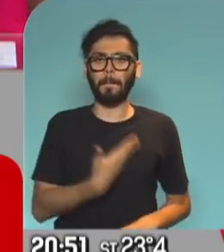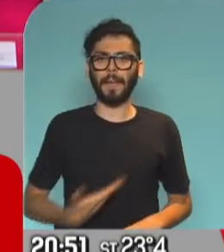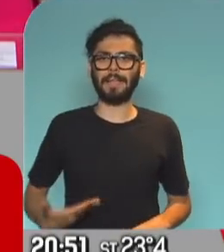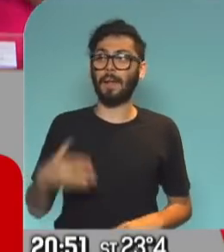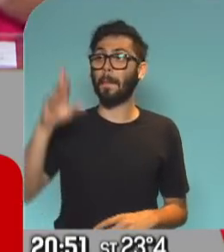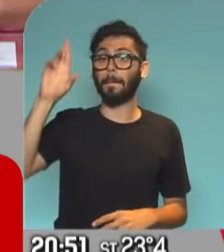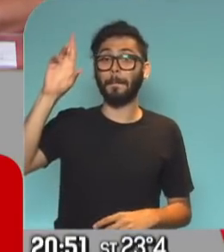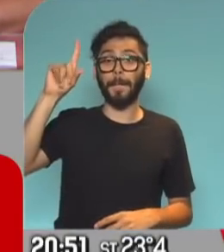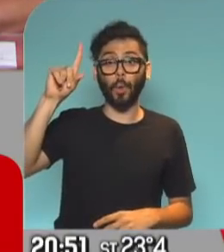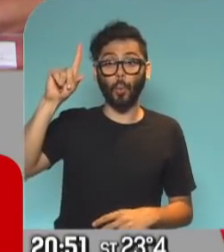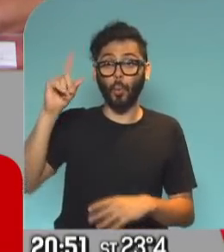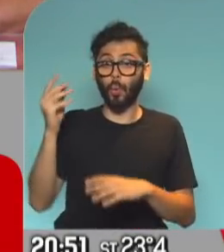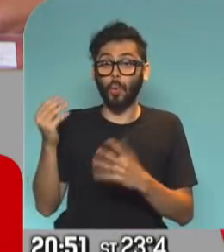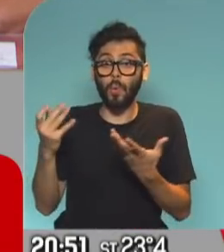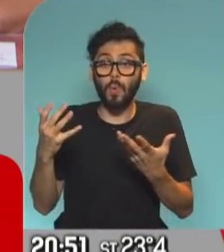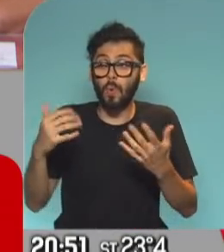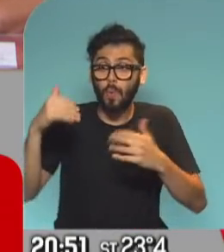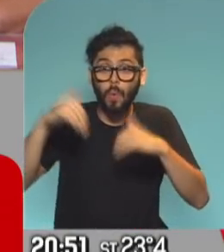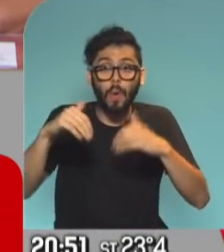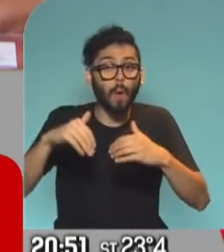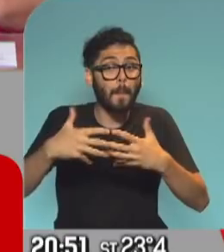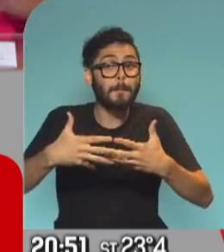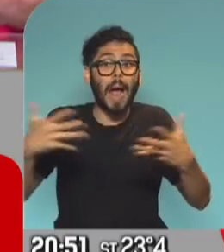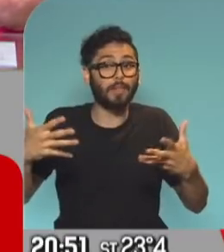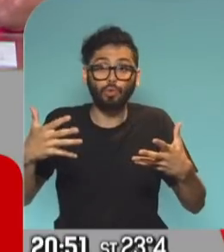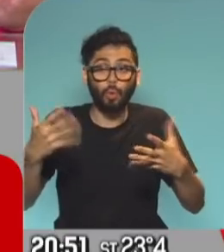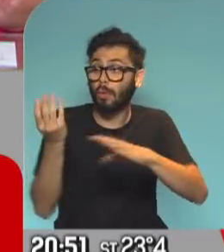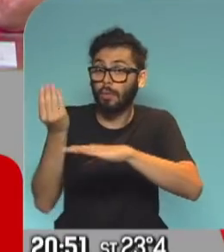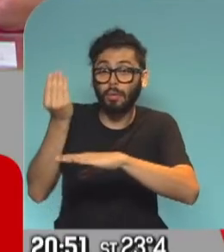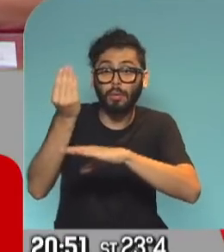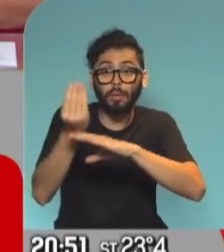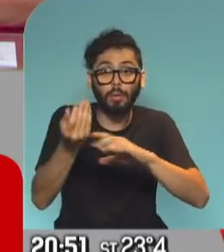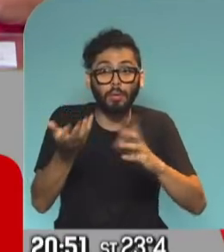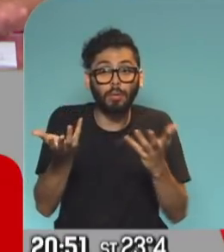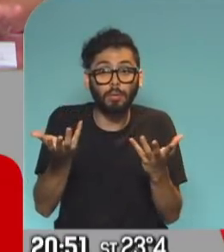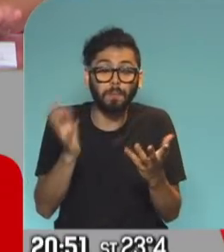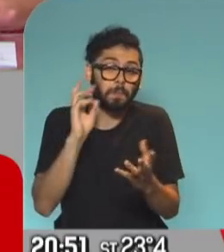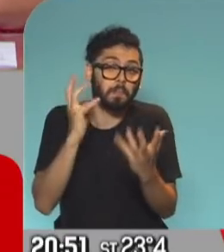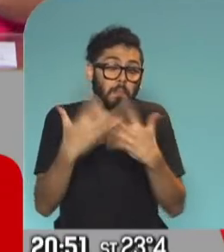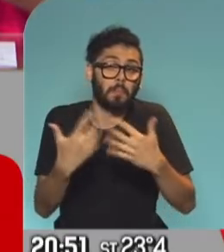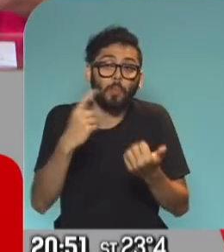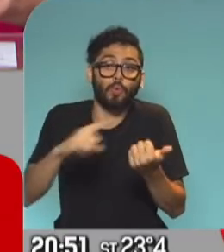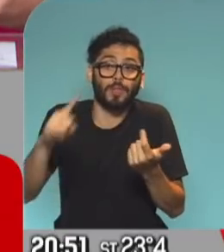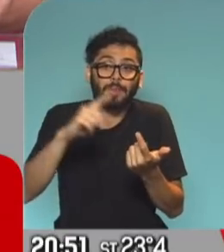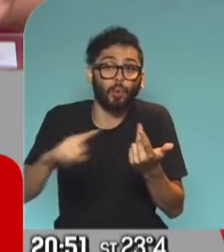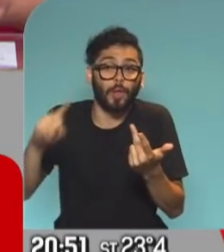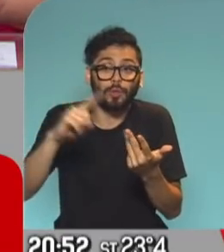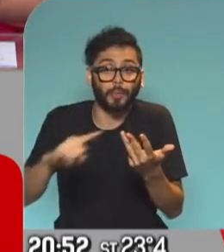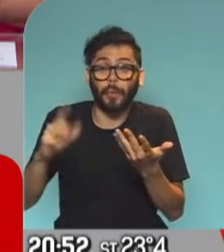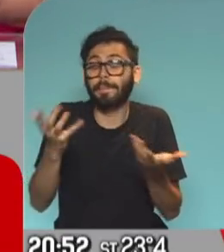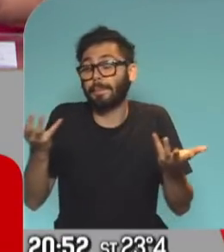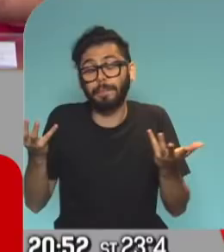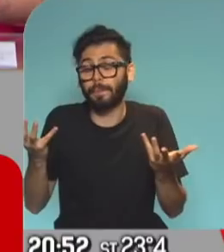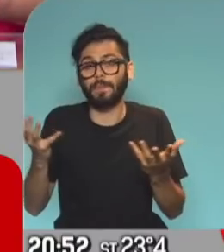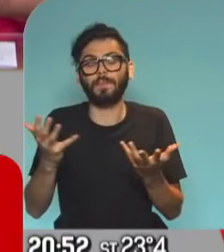Perú sin mayoría parlamentaria llegue a terminar su mandato. Y lo que está quedando en evidencia es que no se puede. Entonces, ¿qué pasa?